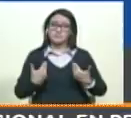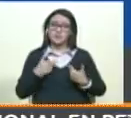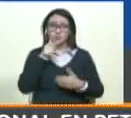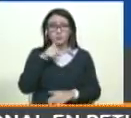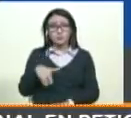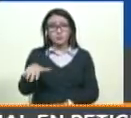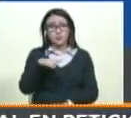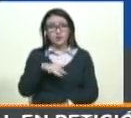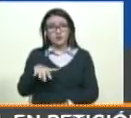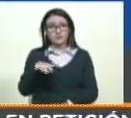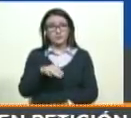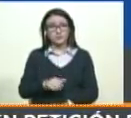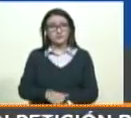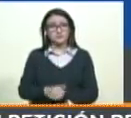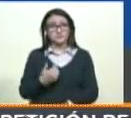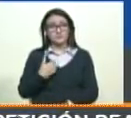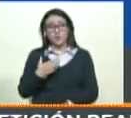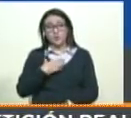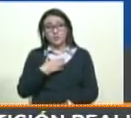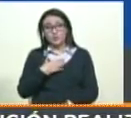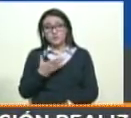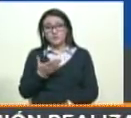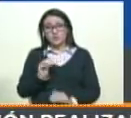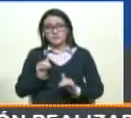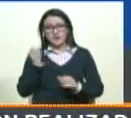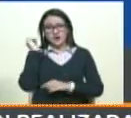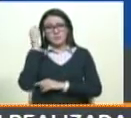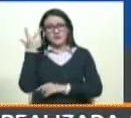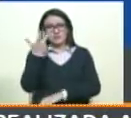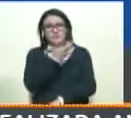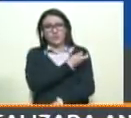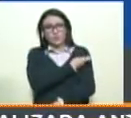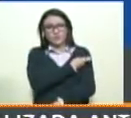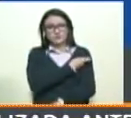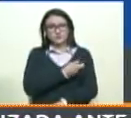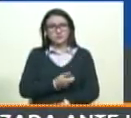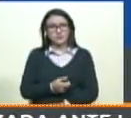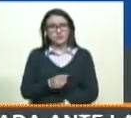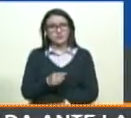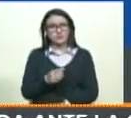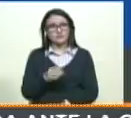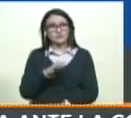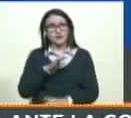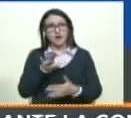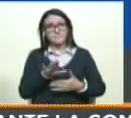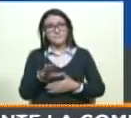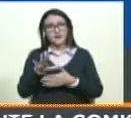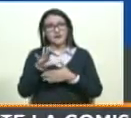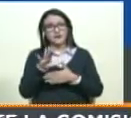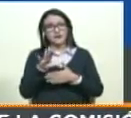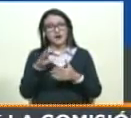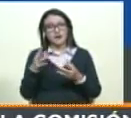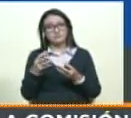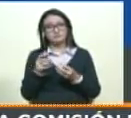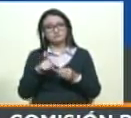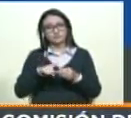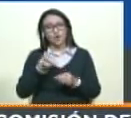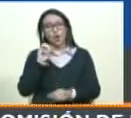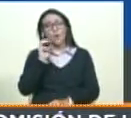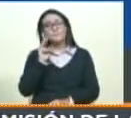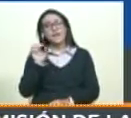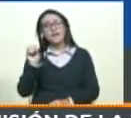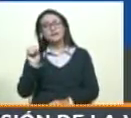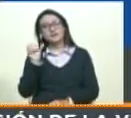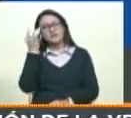yo les digo que nosotros no pudimos comenzar la campaña de vacunación de las Américas con la OPS en febrero,